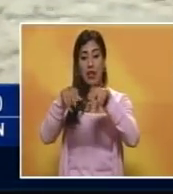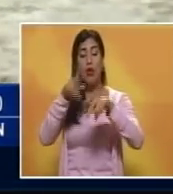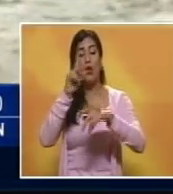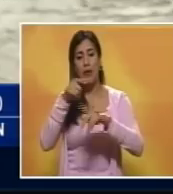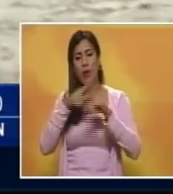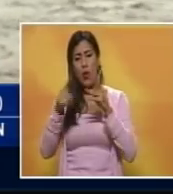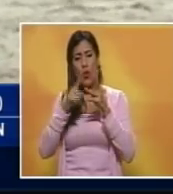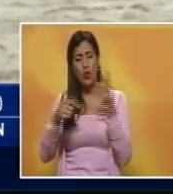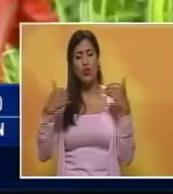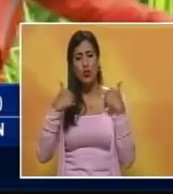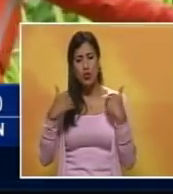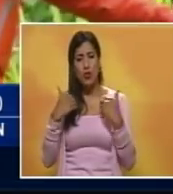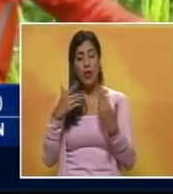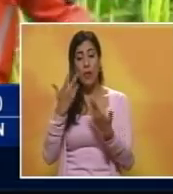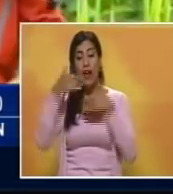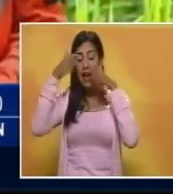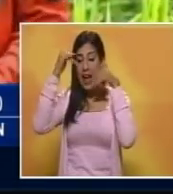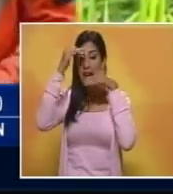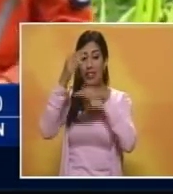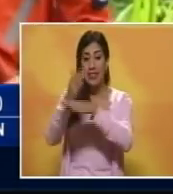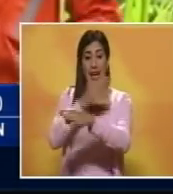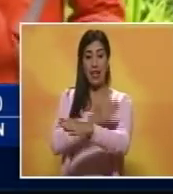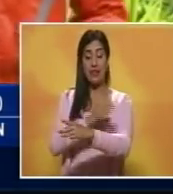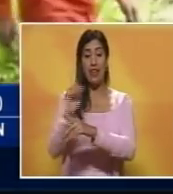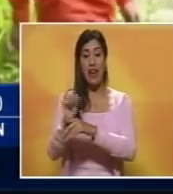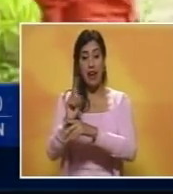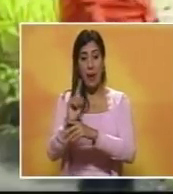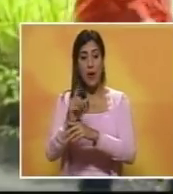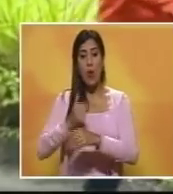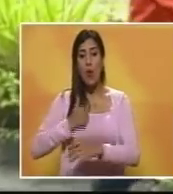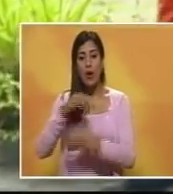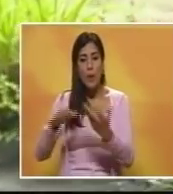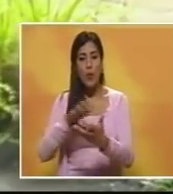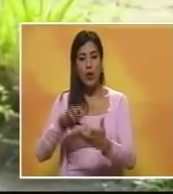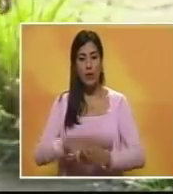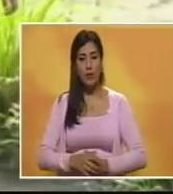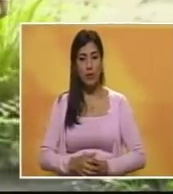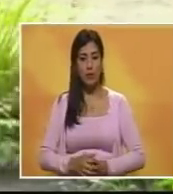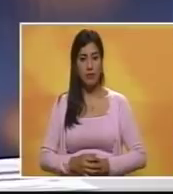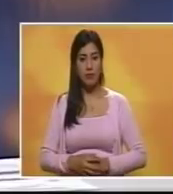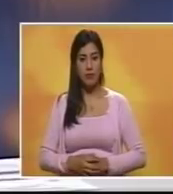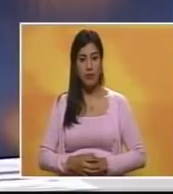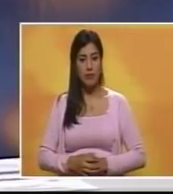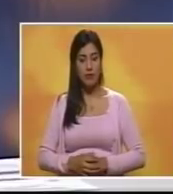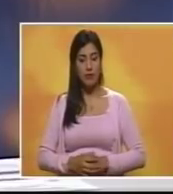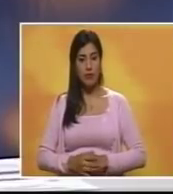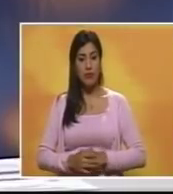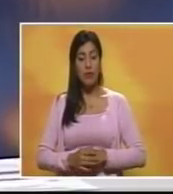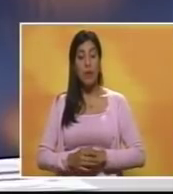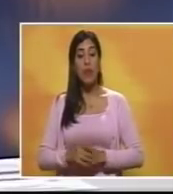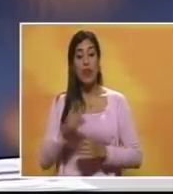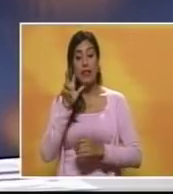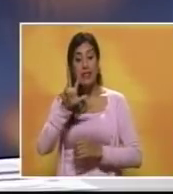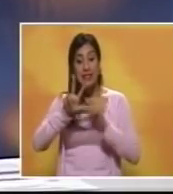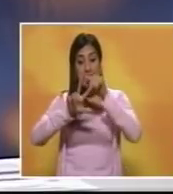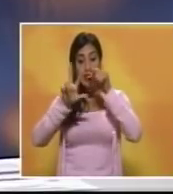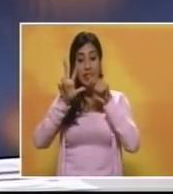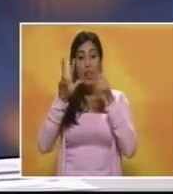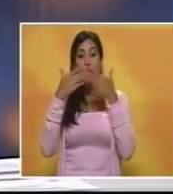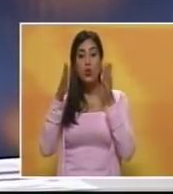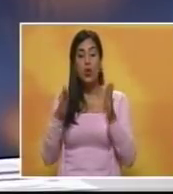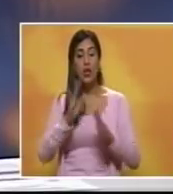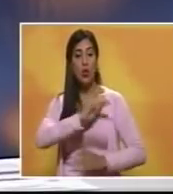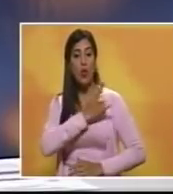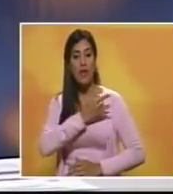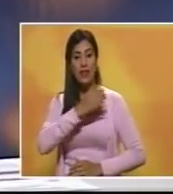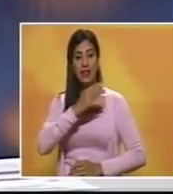anegaciones, entre otras, a fin de atender de manera oportuna cualquier situación de riesgo. Los 3 estudiantes de la Universidad Católica